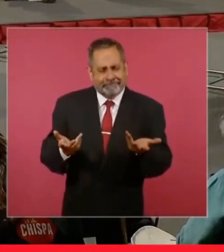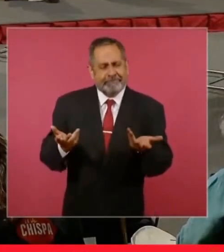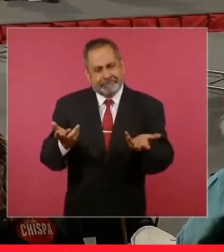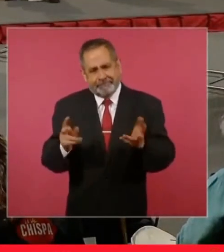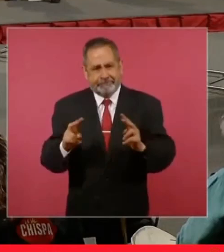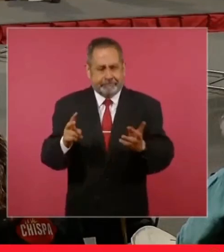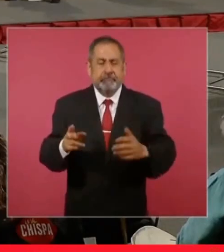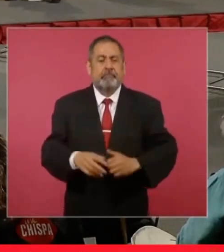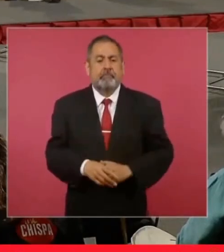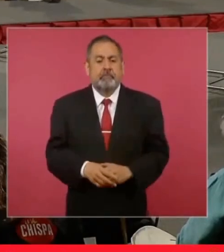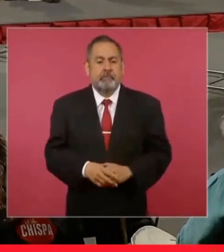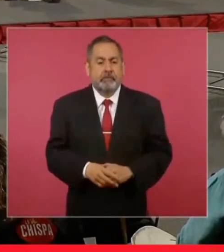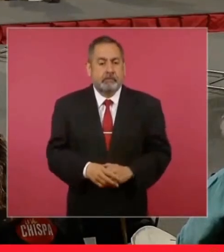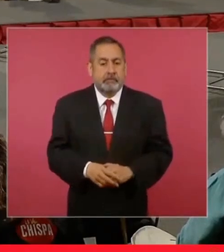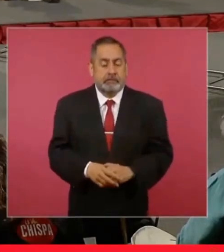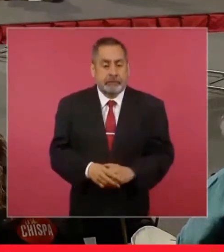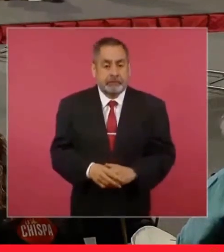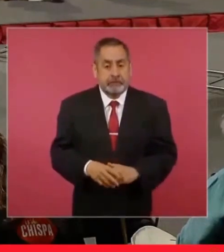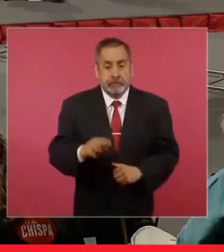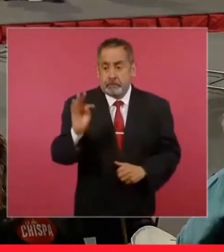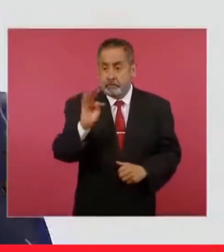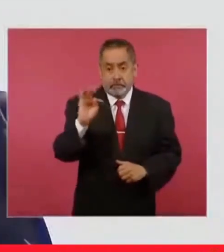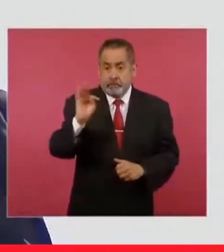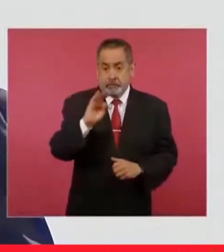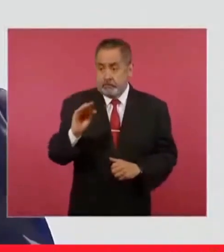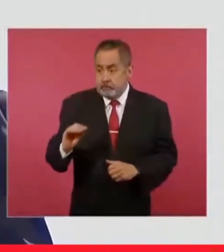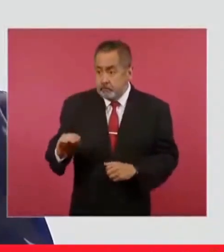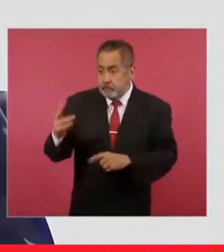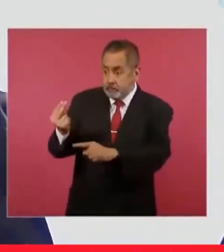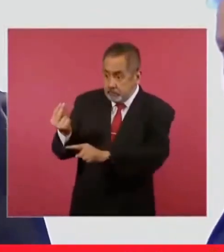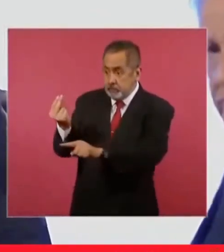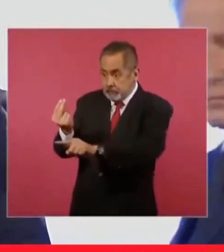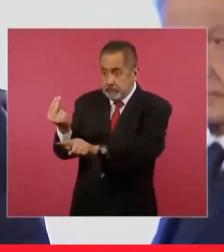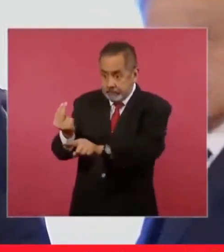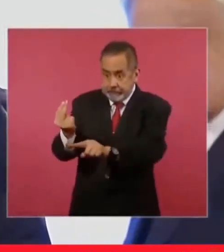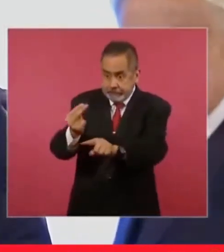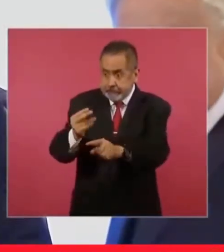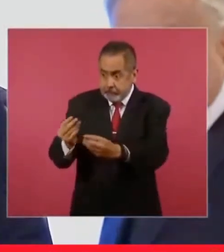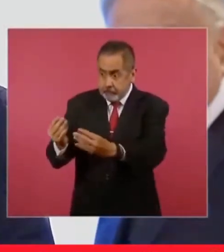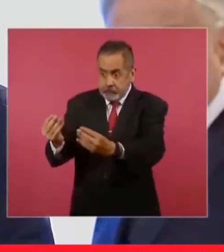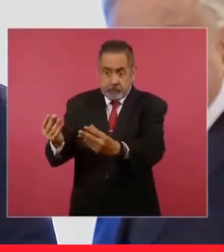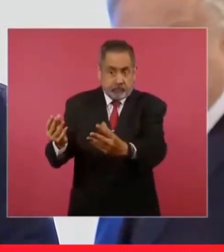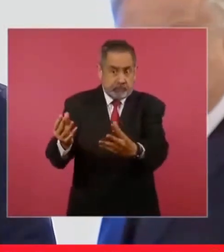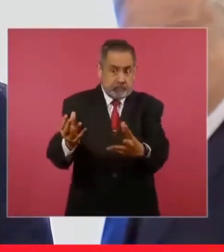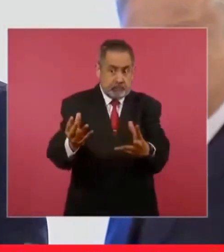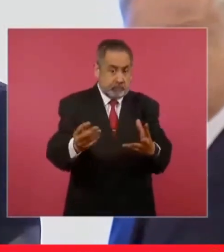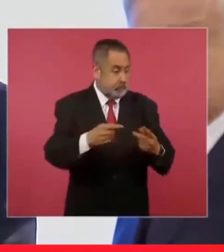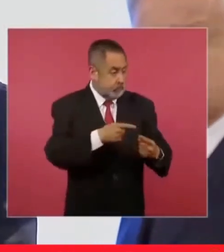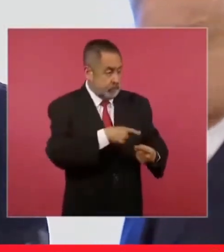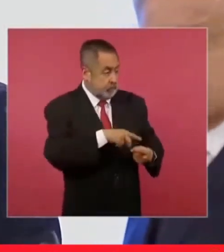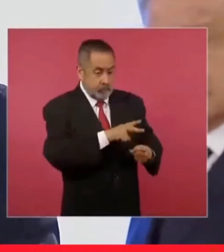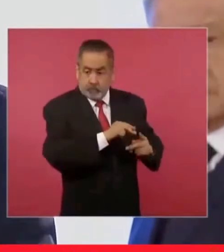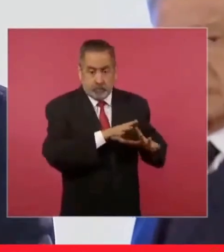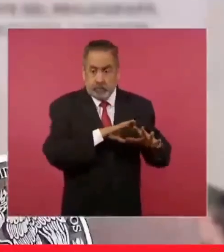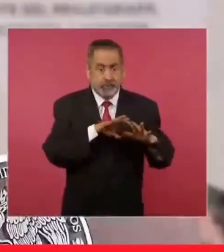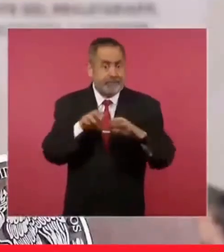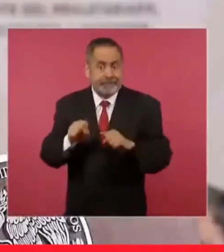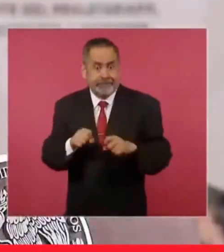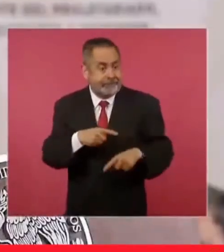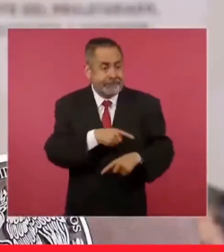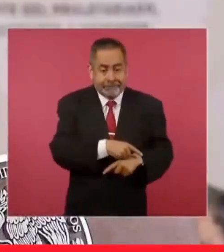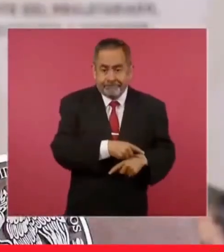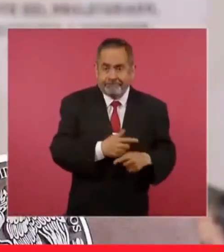Hay momentos en el que si no nos alcanza toda la generación que está considerada, la única forma de